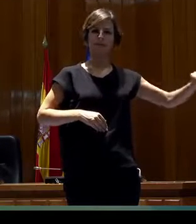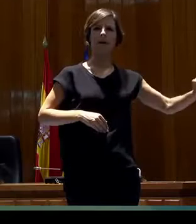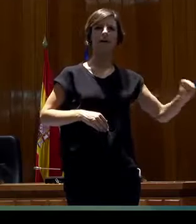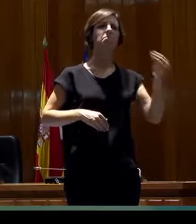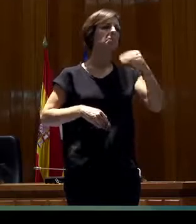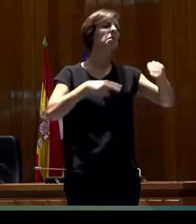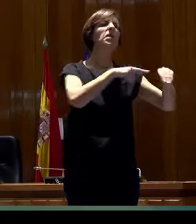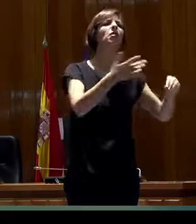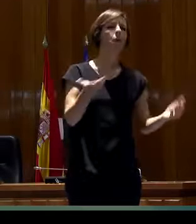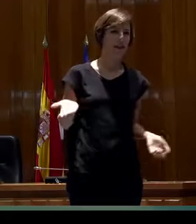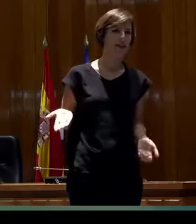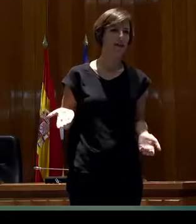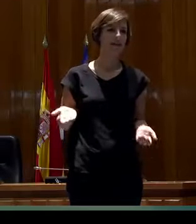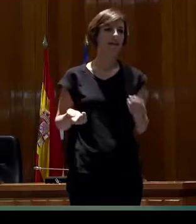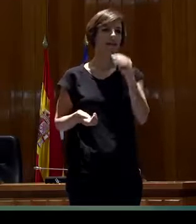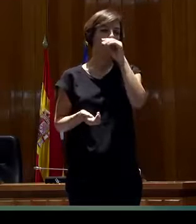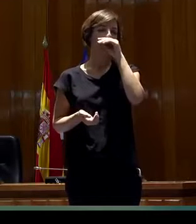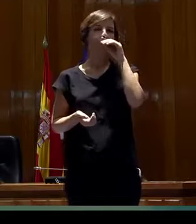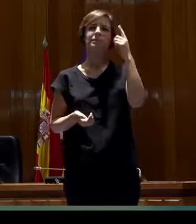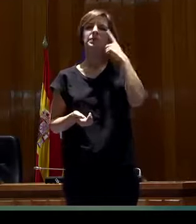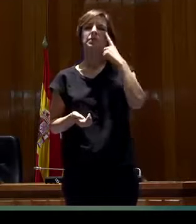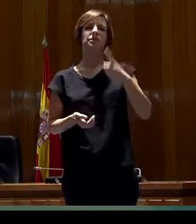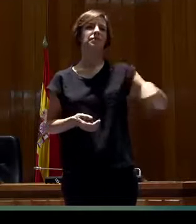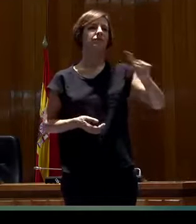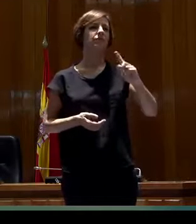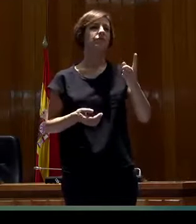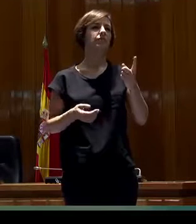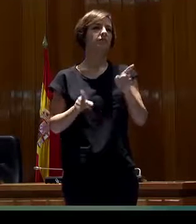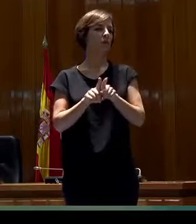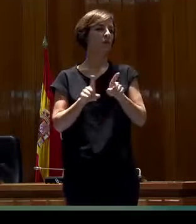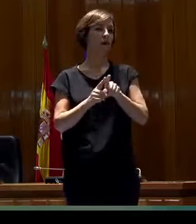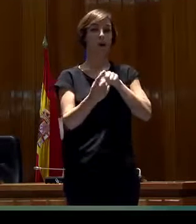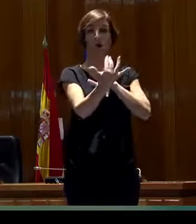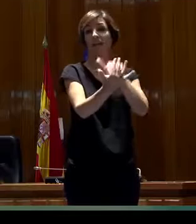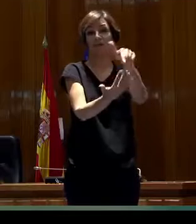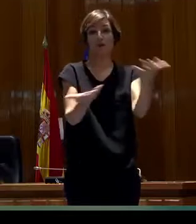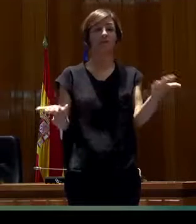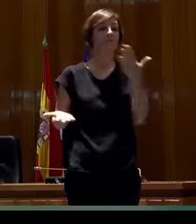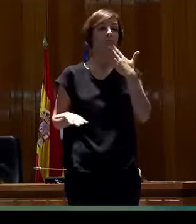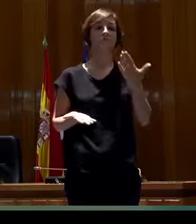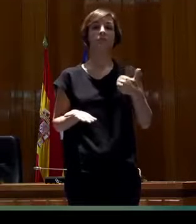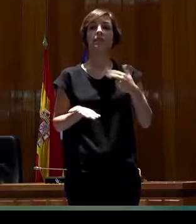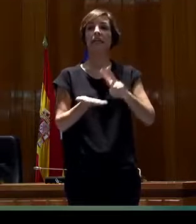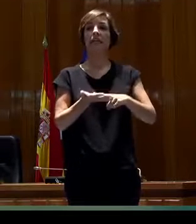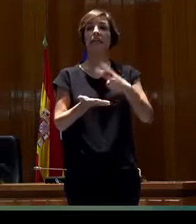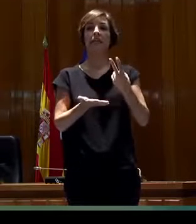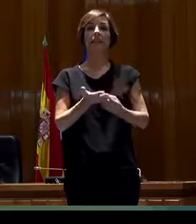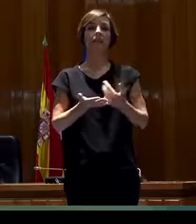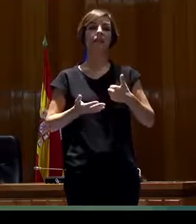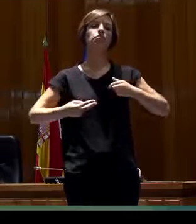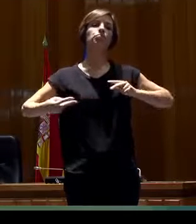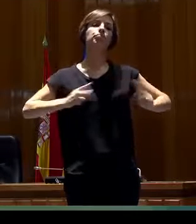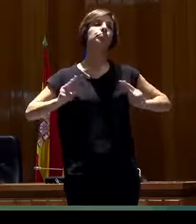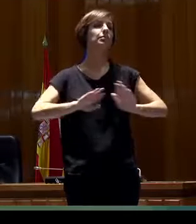funcionalidades son esas? De forma general, lo que sería una función de operador. Aquí el intérprete ya no hace solo unas labores de